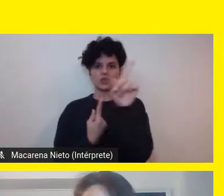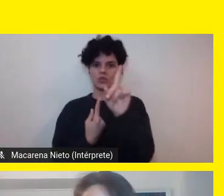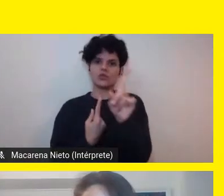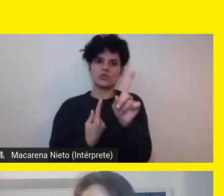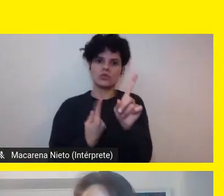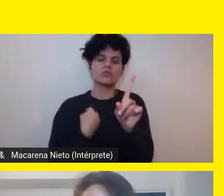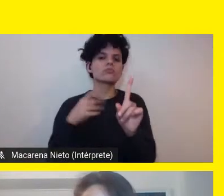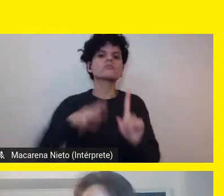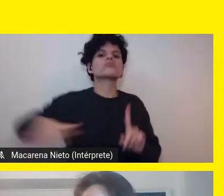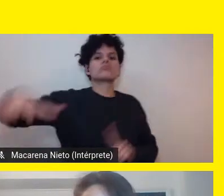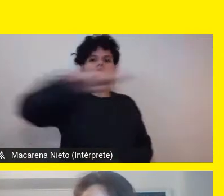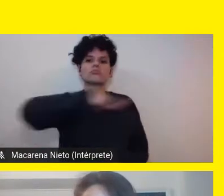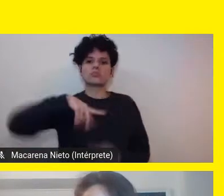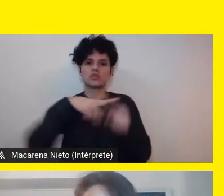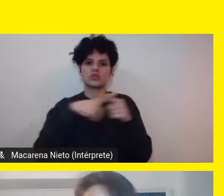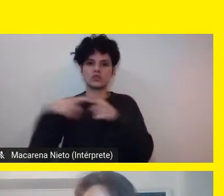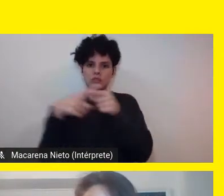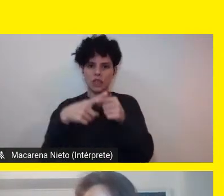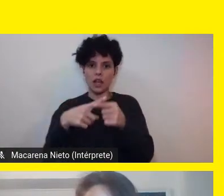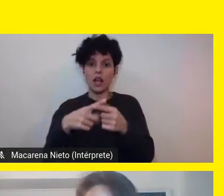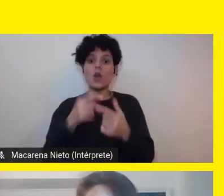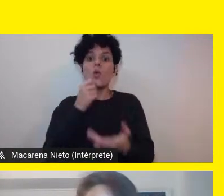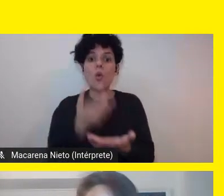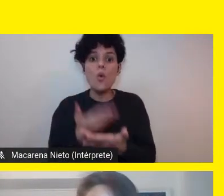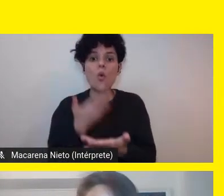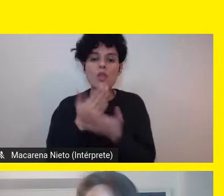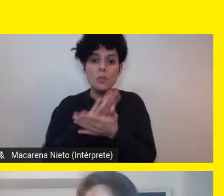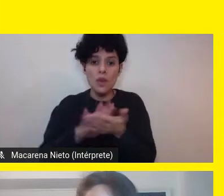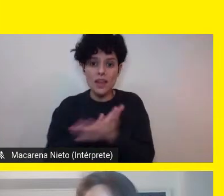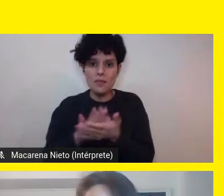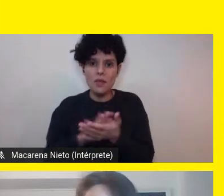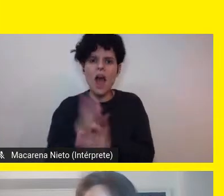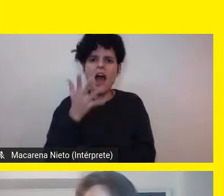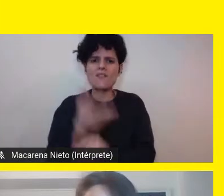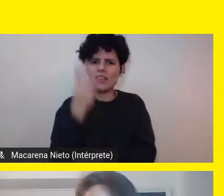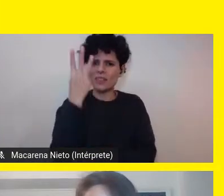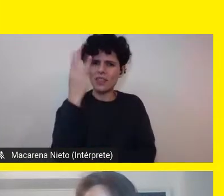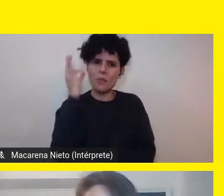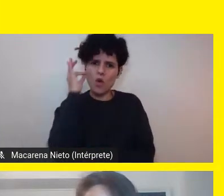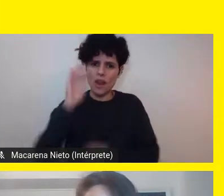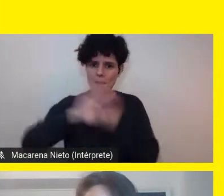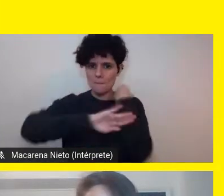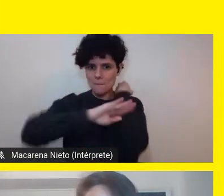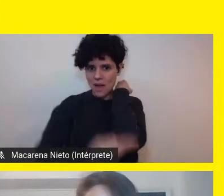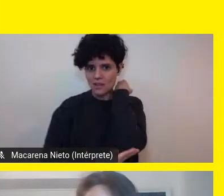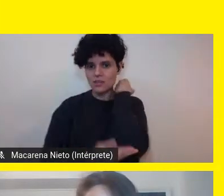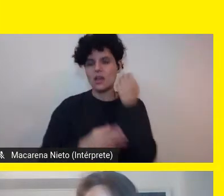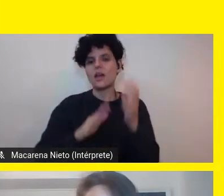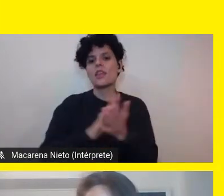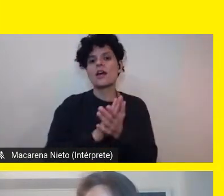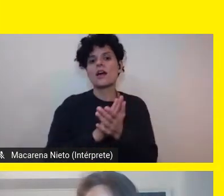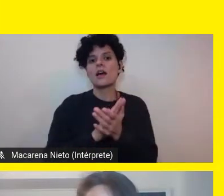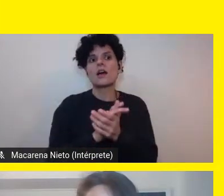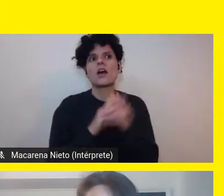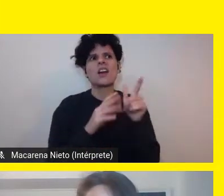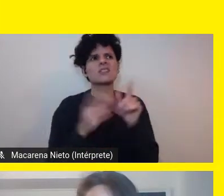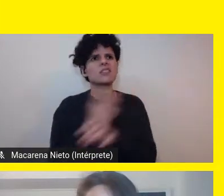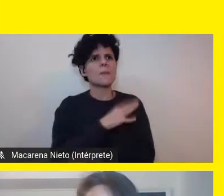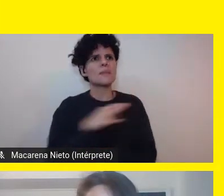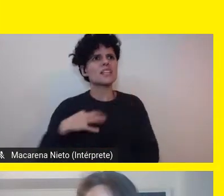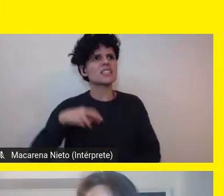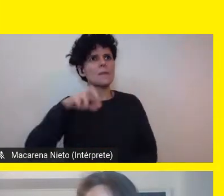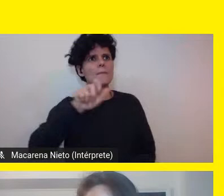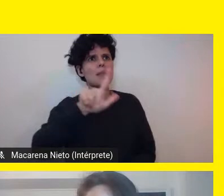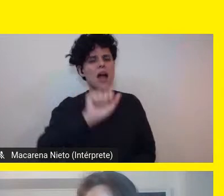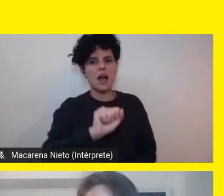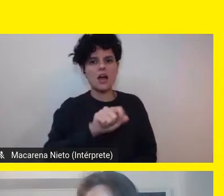que llevan acciones judiciales del estallido social, habían 3 mujeres embarazadas. Isabel Pla, que estuvo en ese momento como ministra,